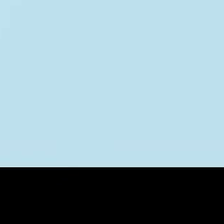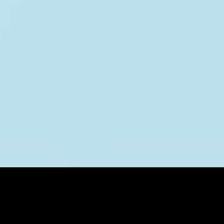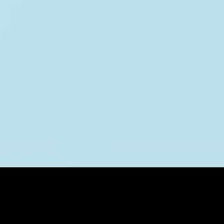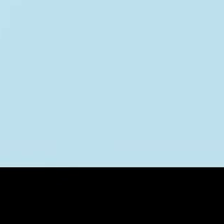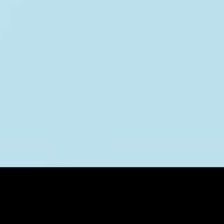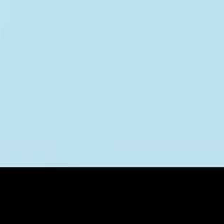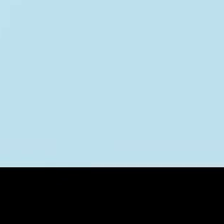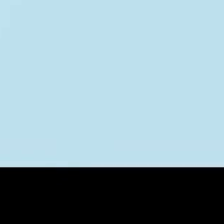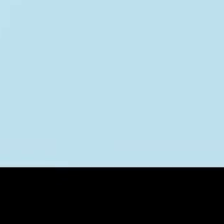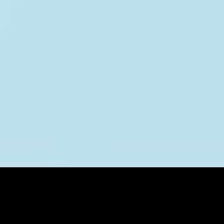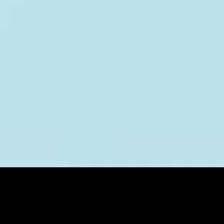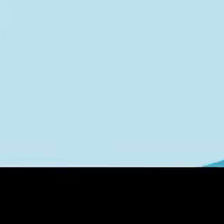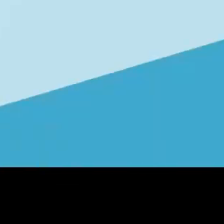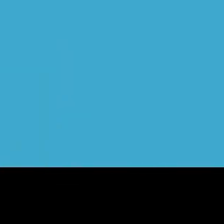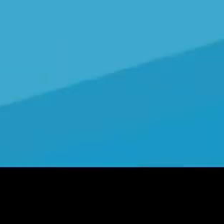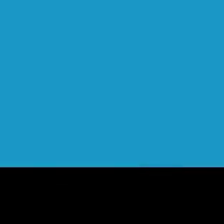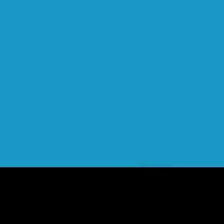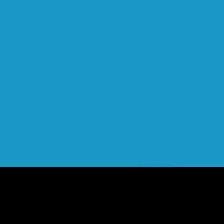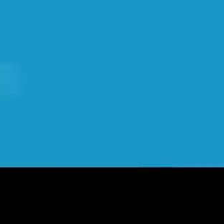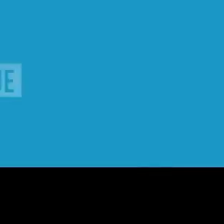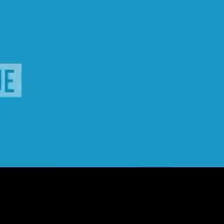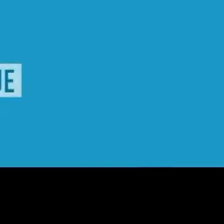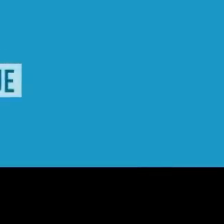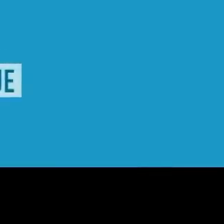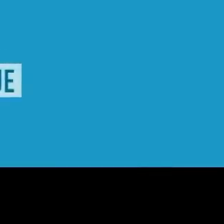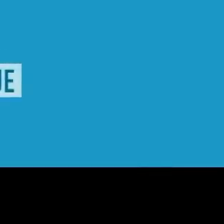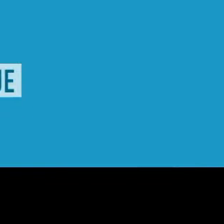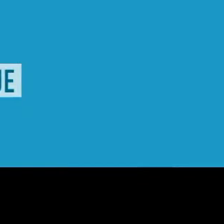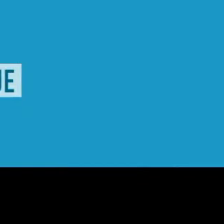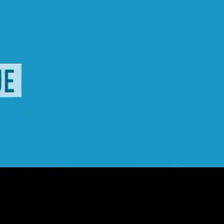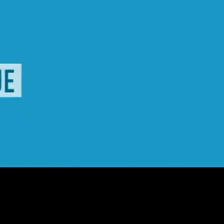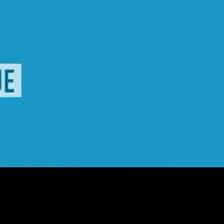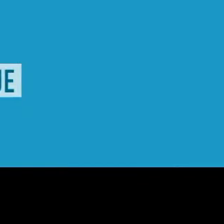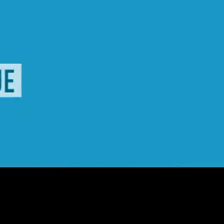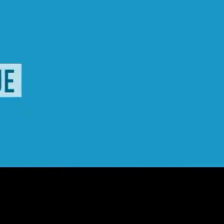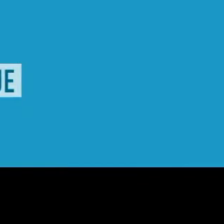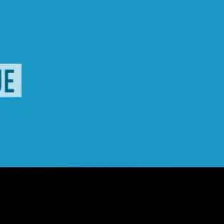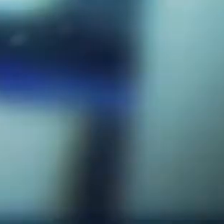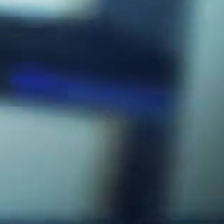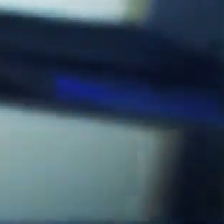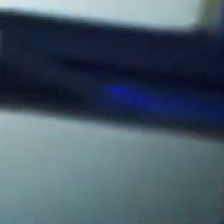los objetos que más utilizamos prevenir es la mejor medicina